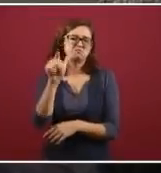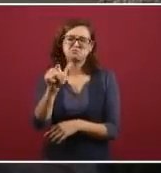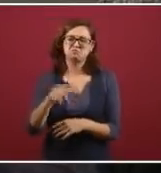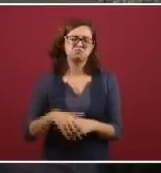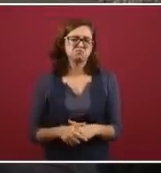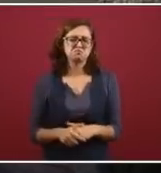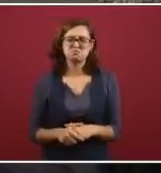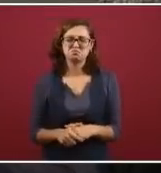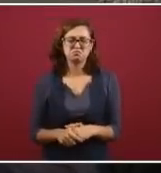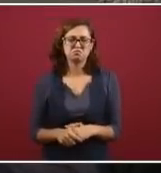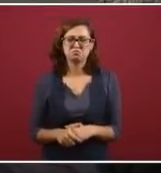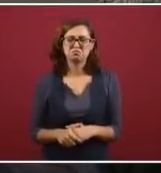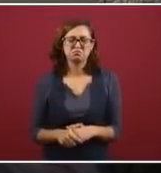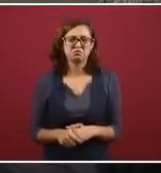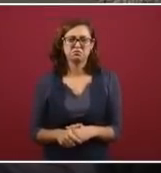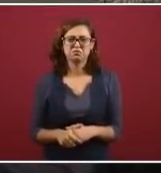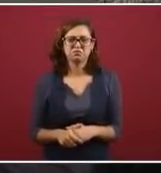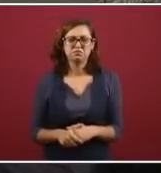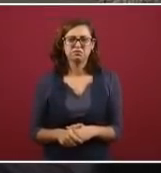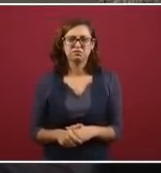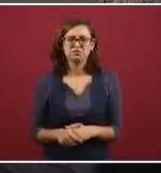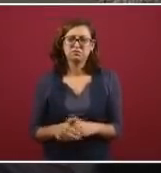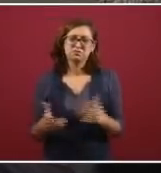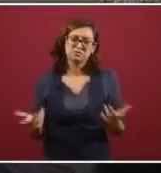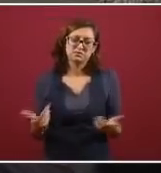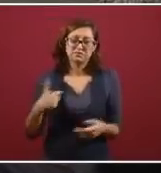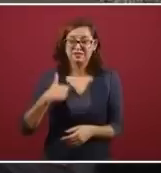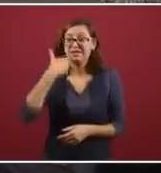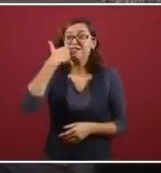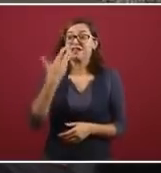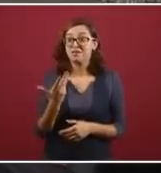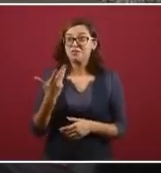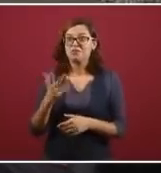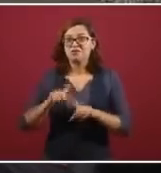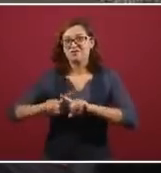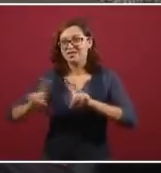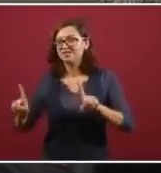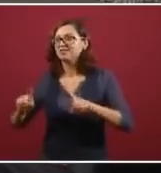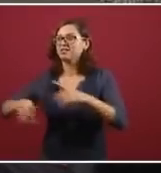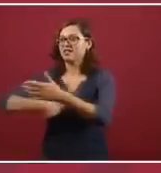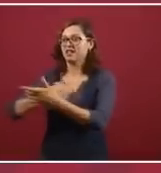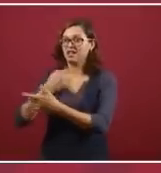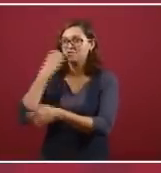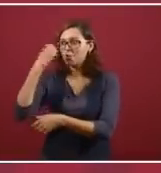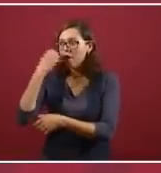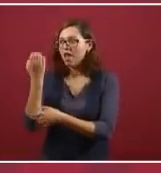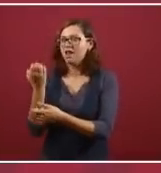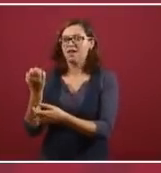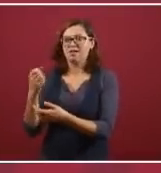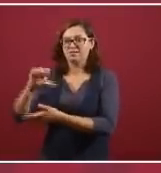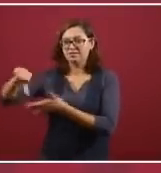Lo que queremos es hacer escuelas, centros de salud, hospitales,